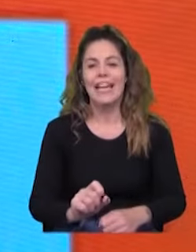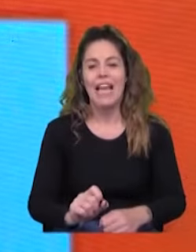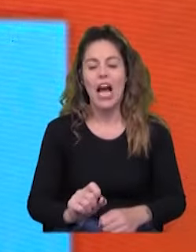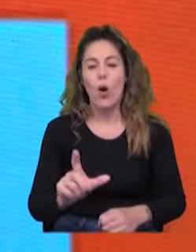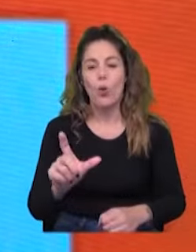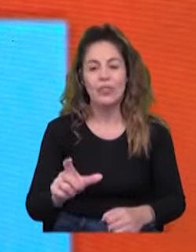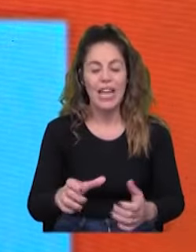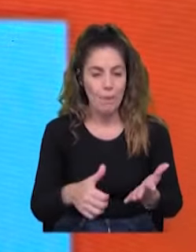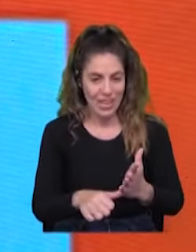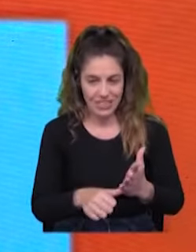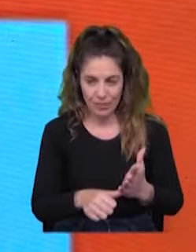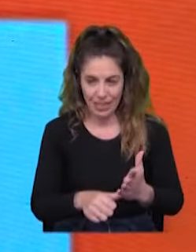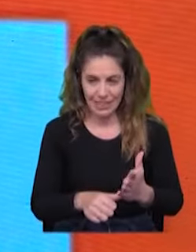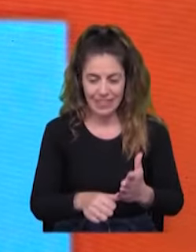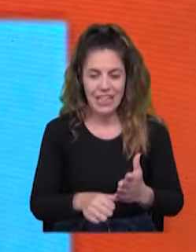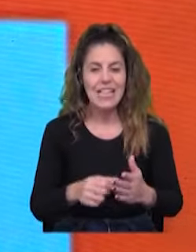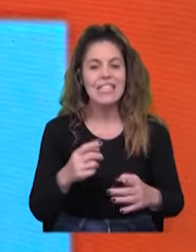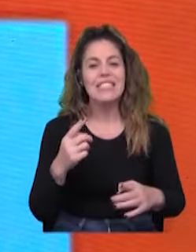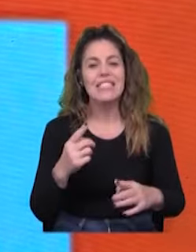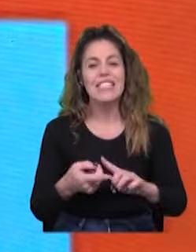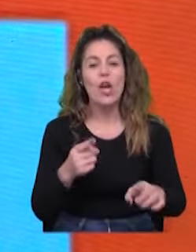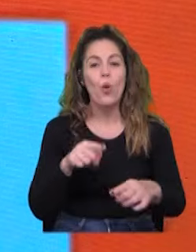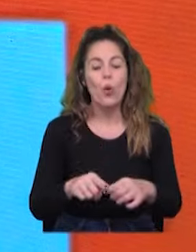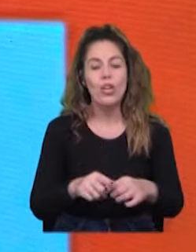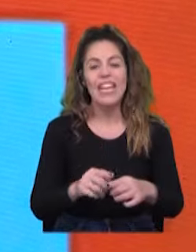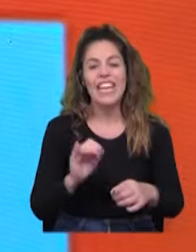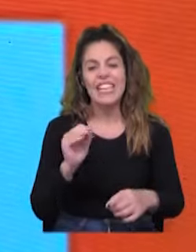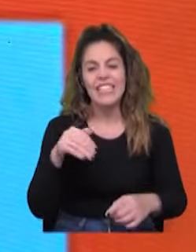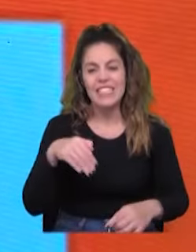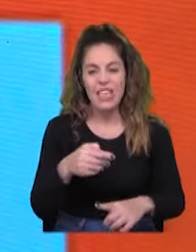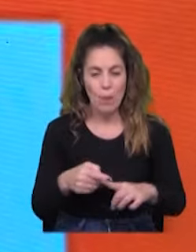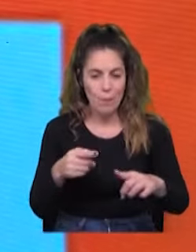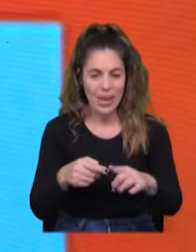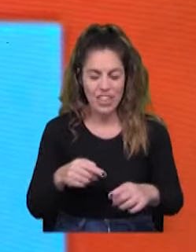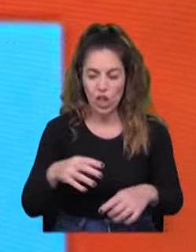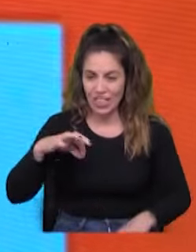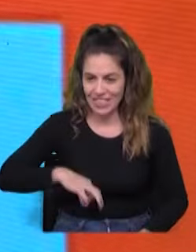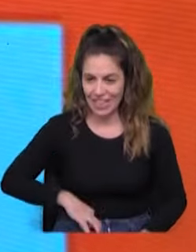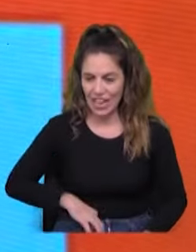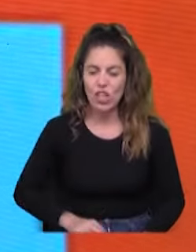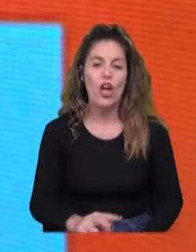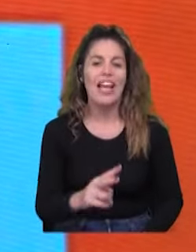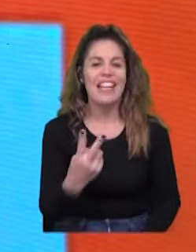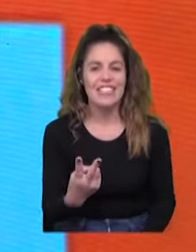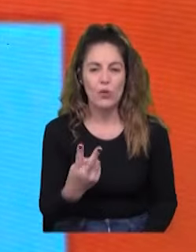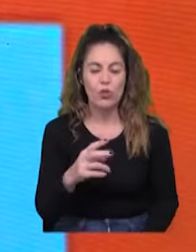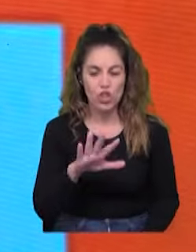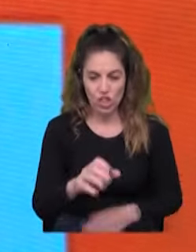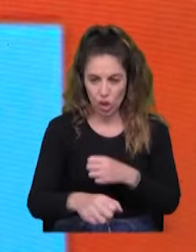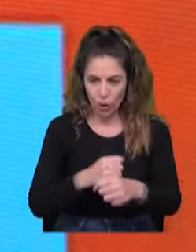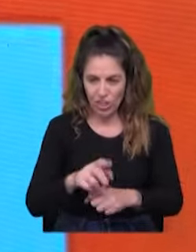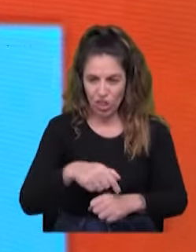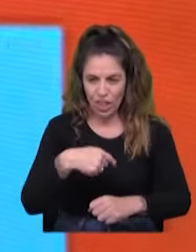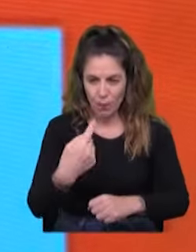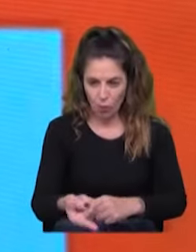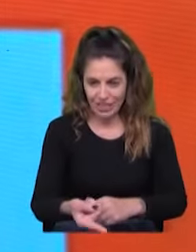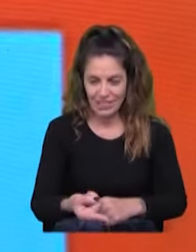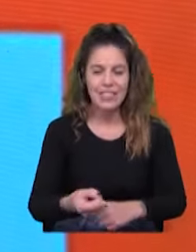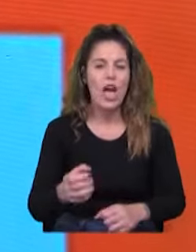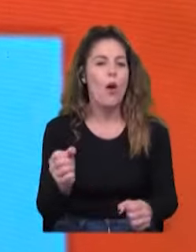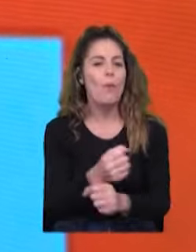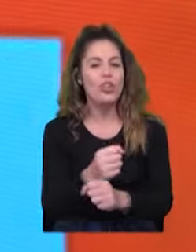el índice medio de salarios está el segundo plebicito fue 5 años después fue aprobado con un